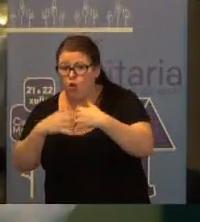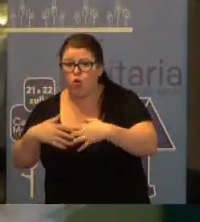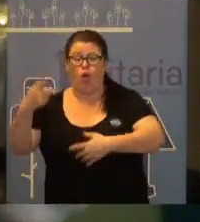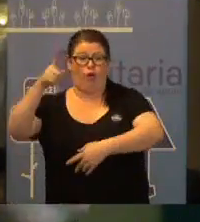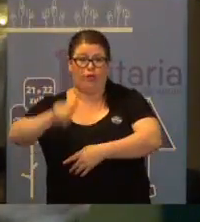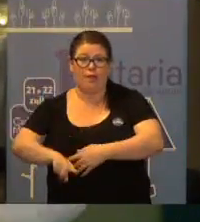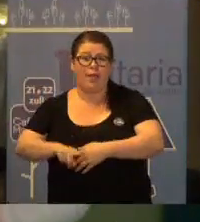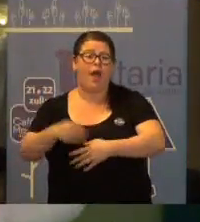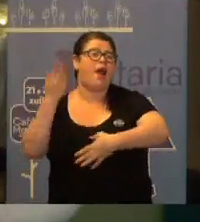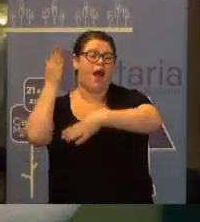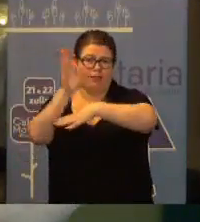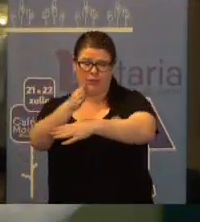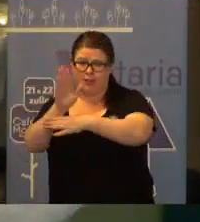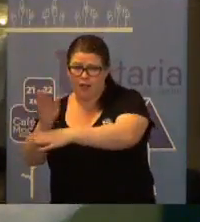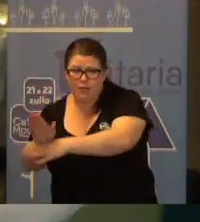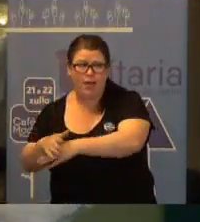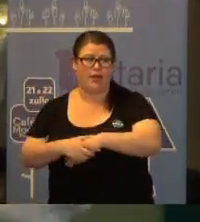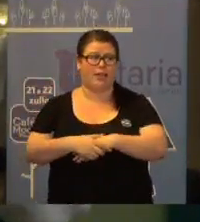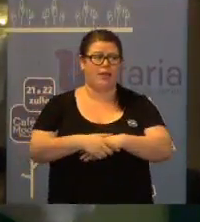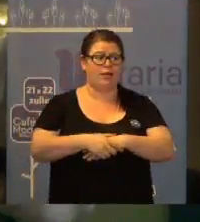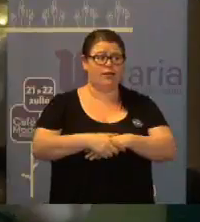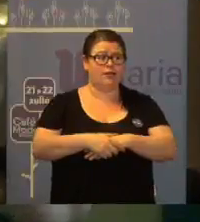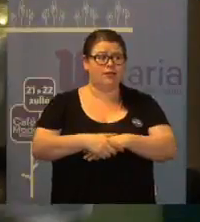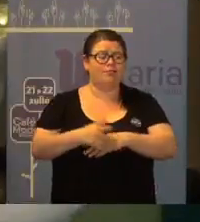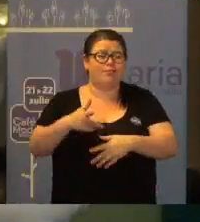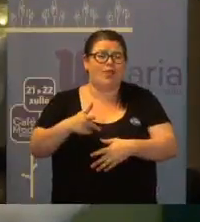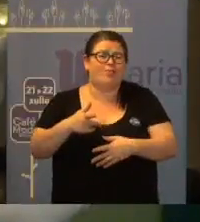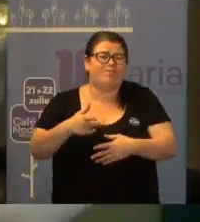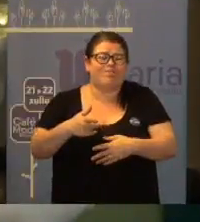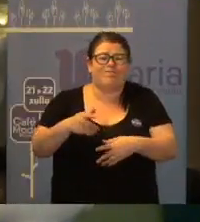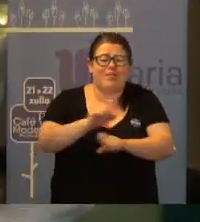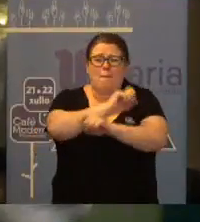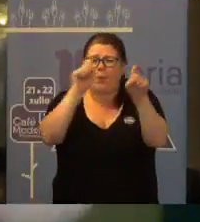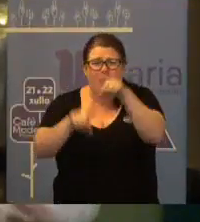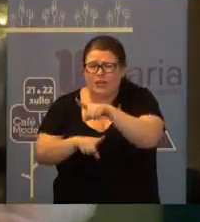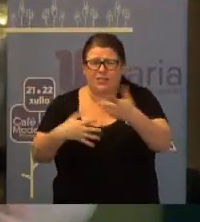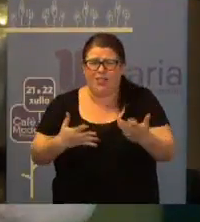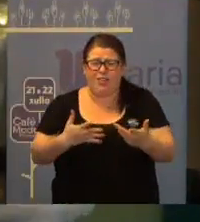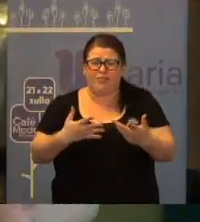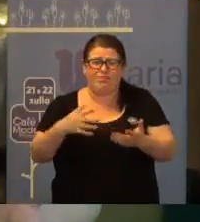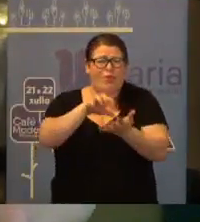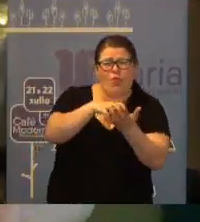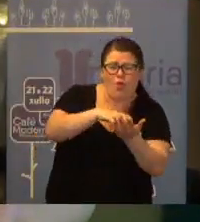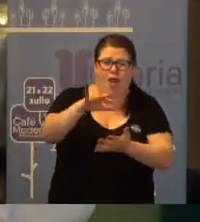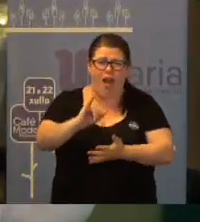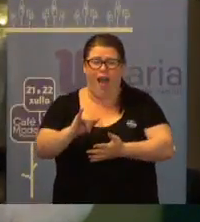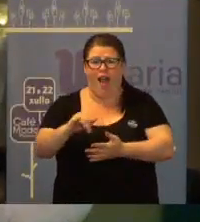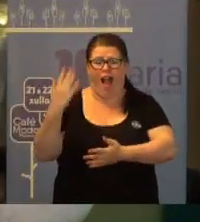a representatividade está en cuestión e nunca vai ser como foi,